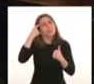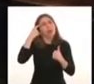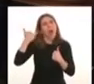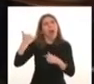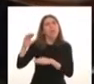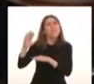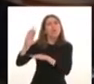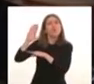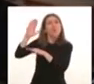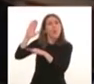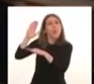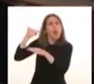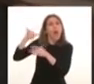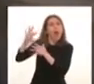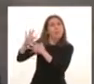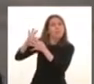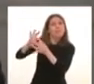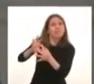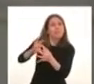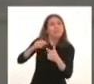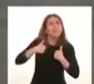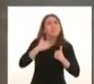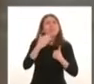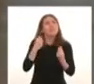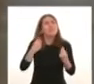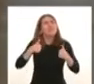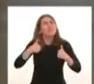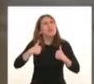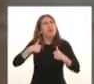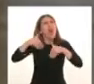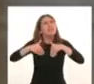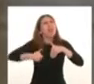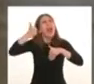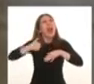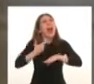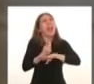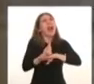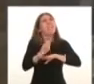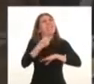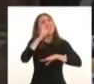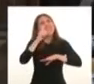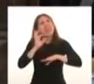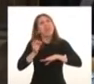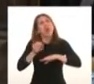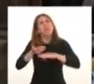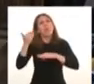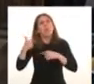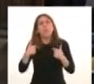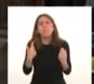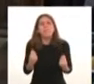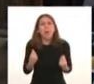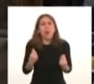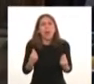y no sé por qué tuve que ganar las elecciones un 27 de octubre, a veces pienso